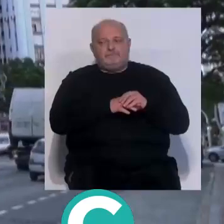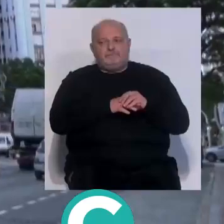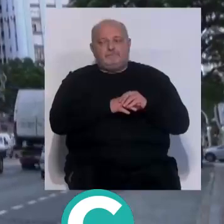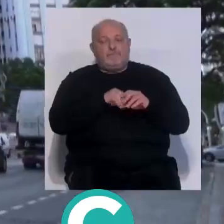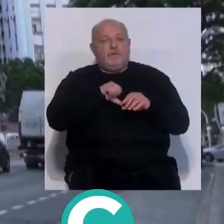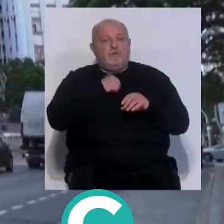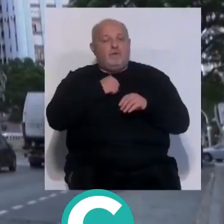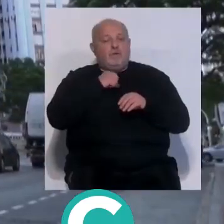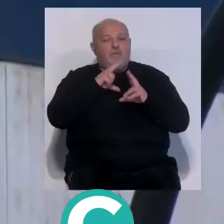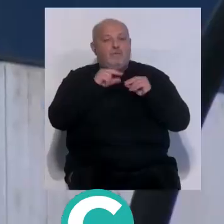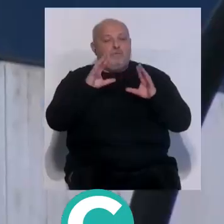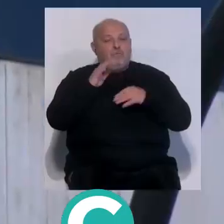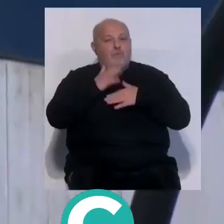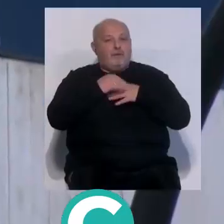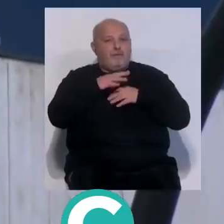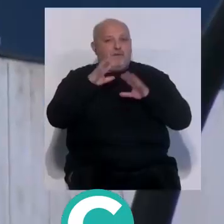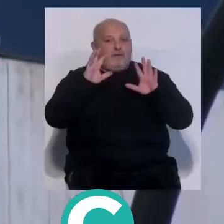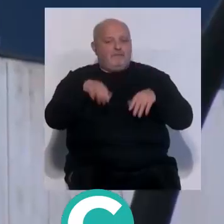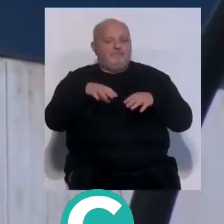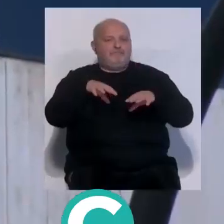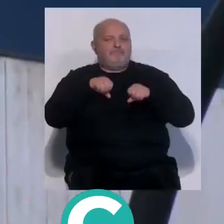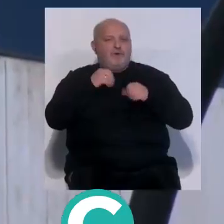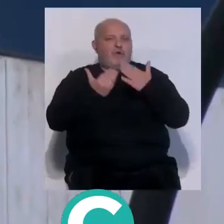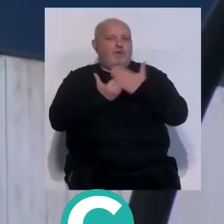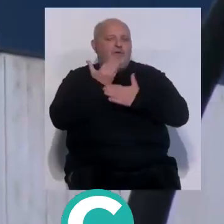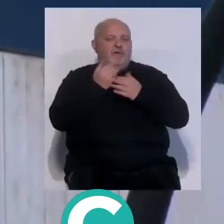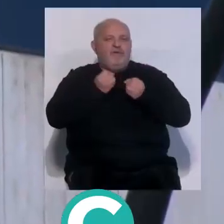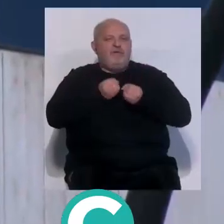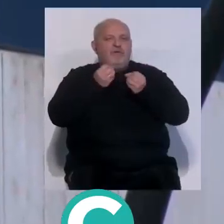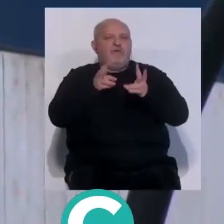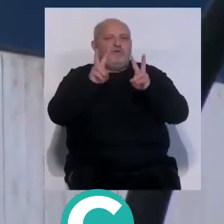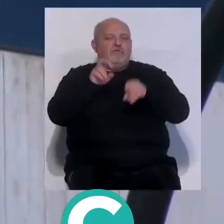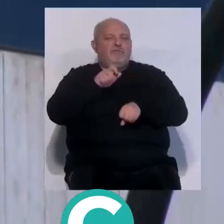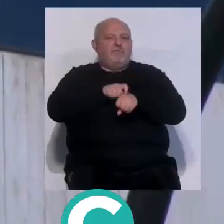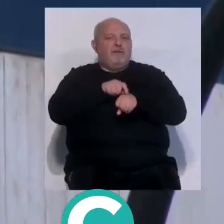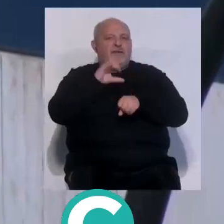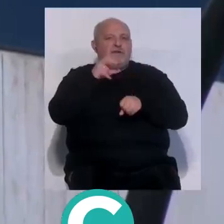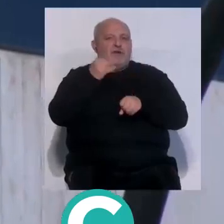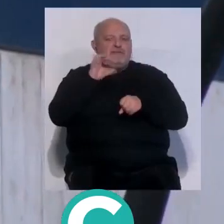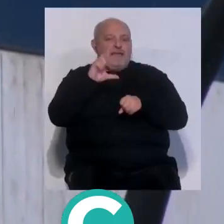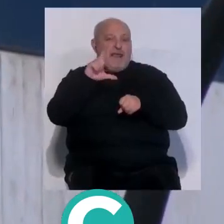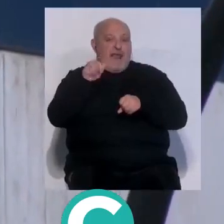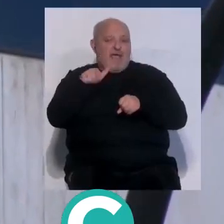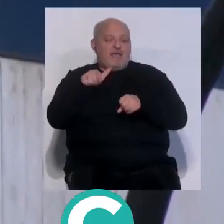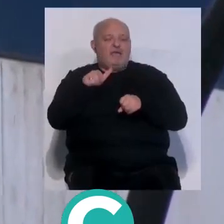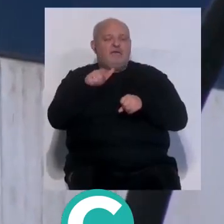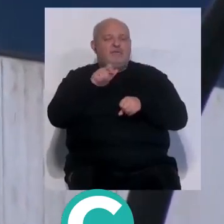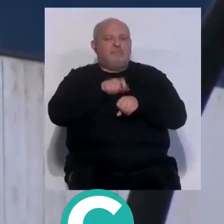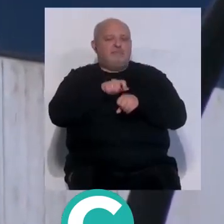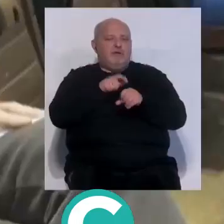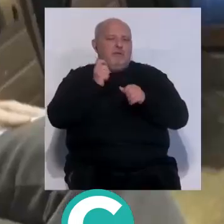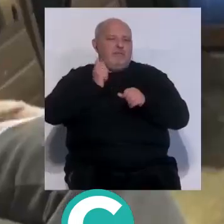El Hospital Universitario Puerta del Mar ha acogido una jornada informativa sobre la esclerosis múltiple en la que han participado